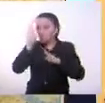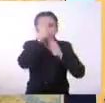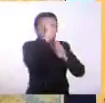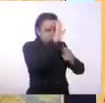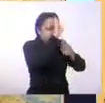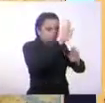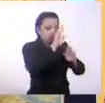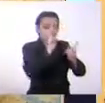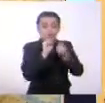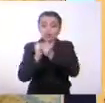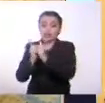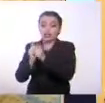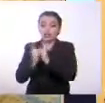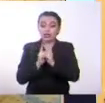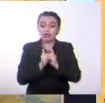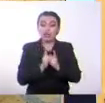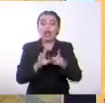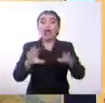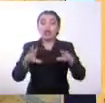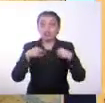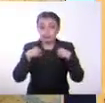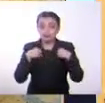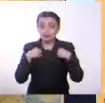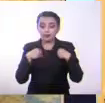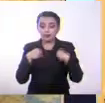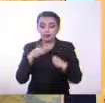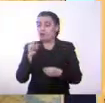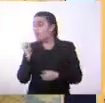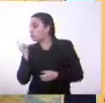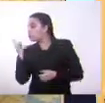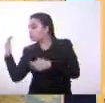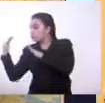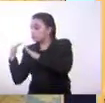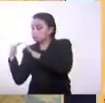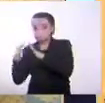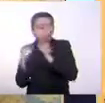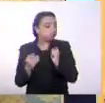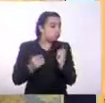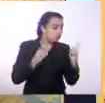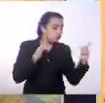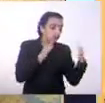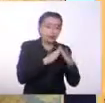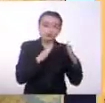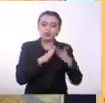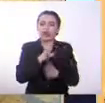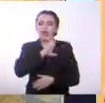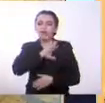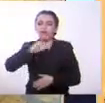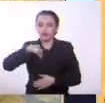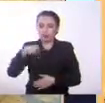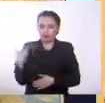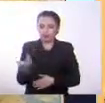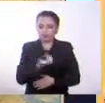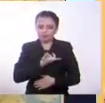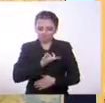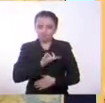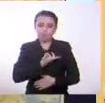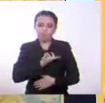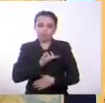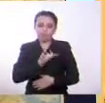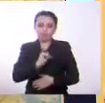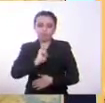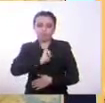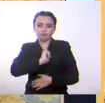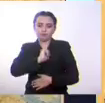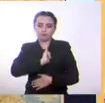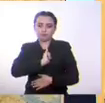nuestros vecinos, con nuestras familias. Entonces, si te das cuenta, el tema de identidad es muchísimo más amplio y muchísimo